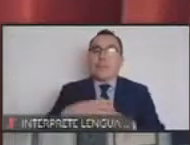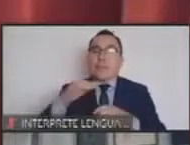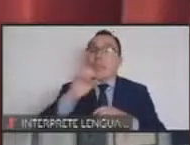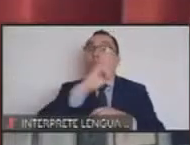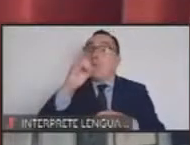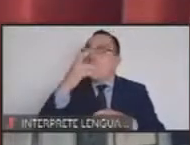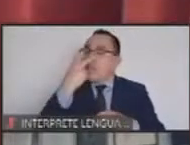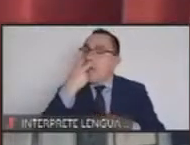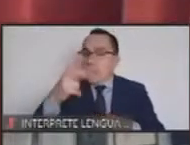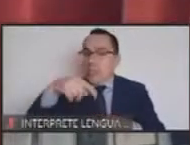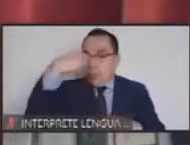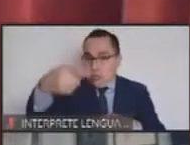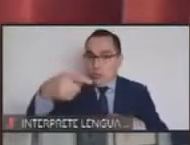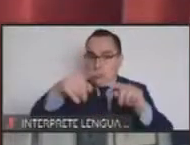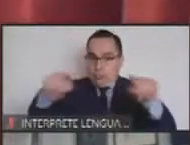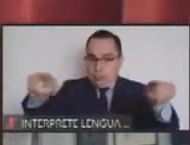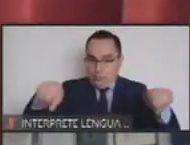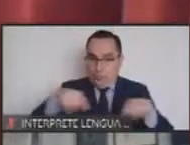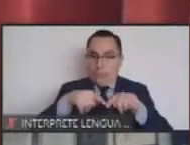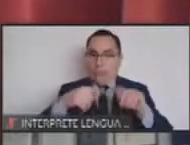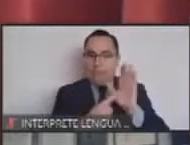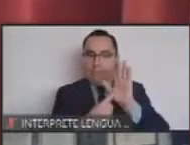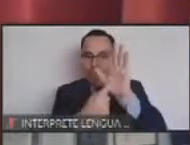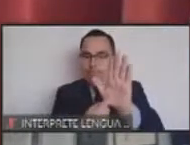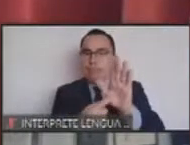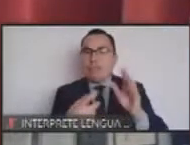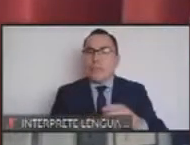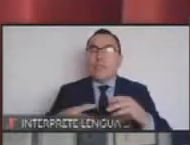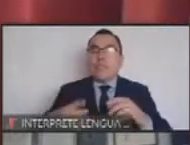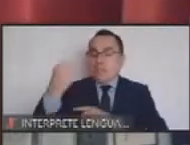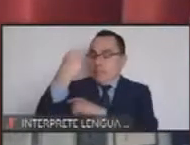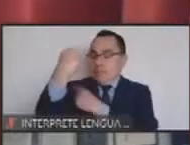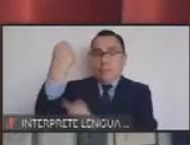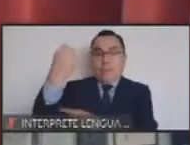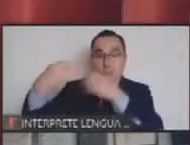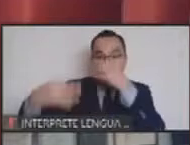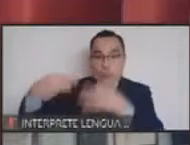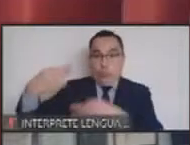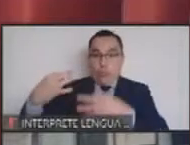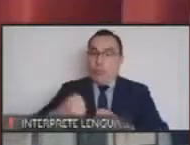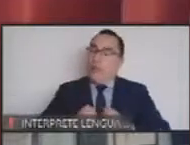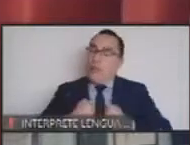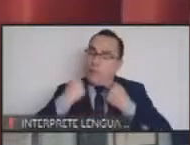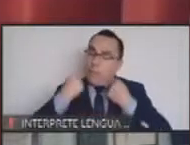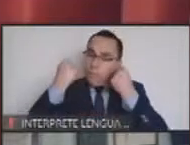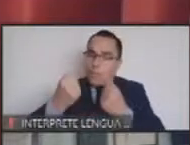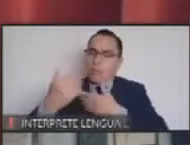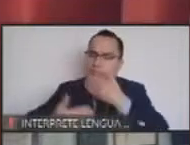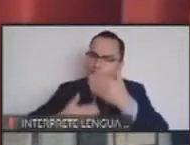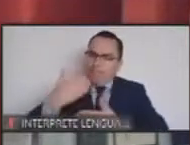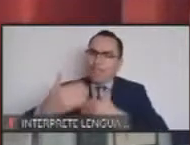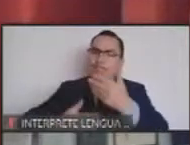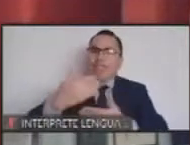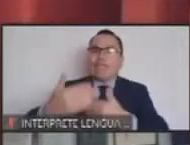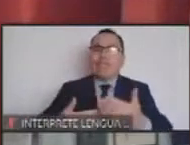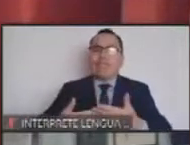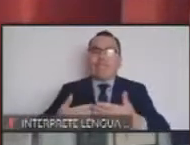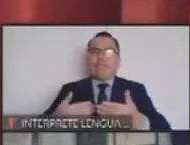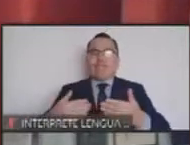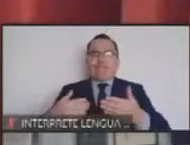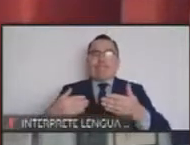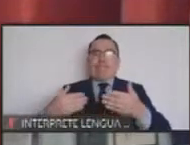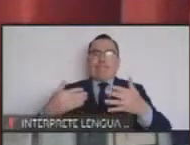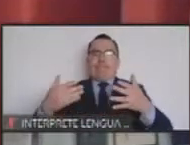panel próximo, que el Poder Judicial ha hecho grandes esfuerzos desde el punto de vista de tanto